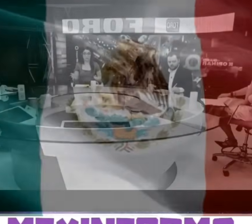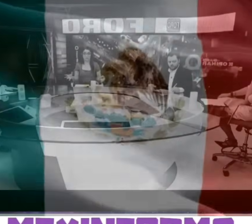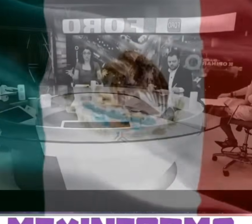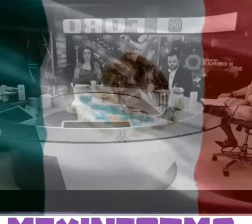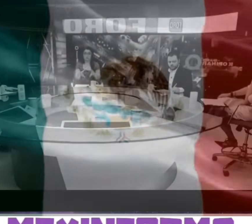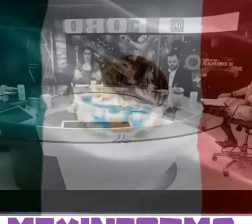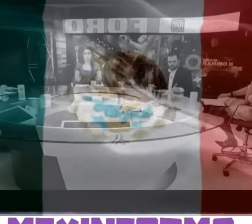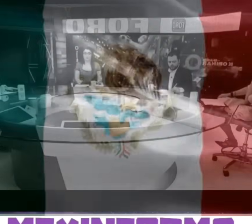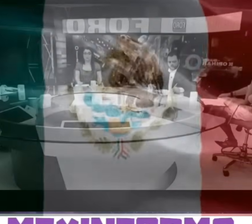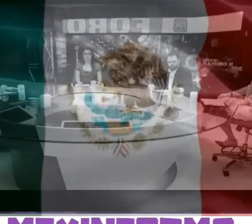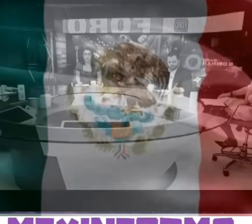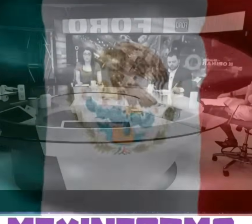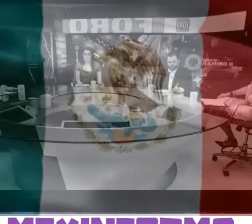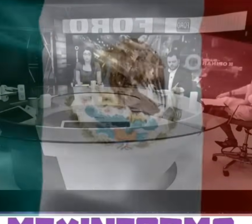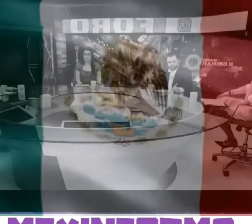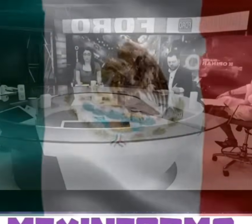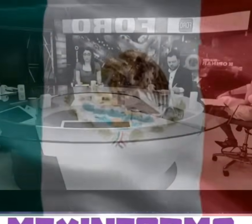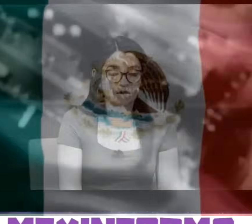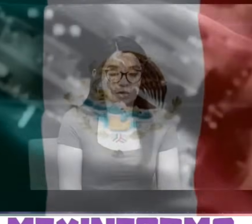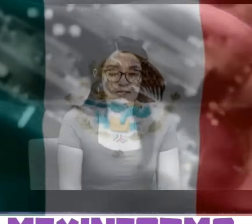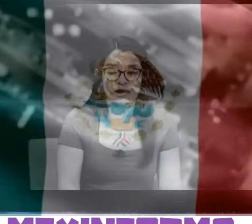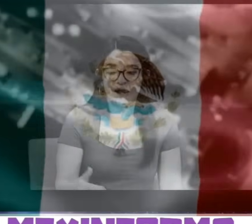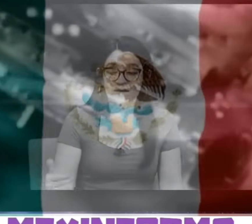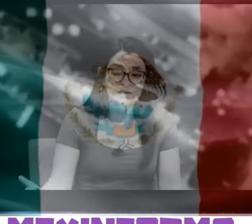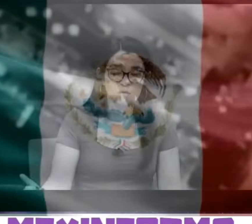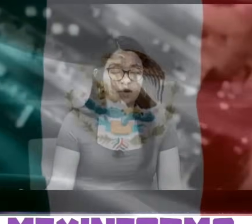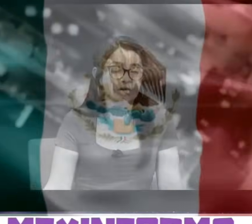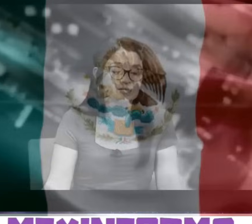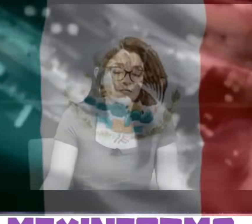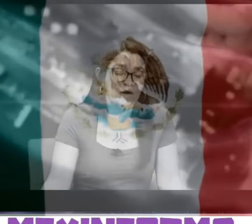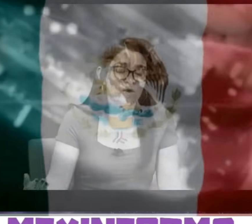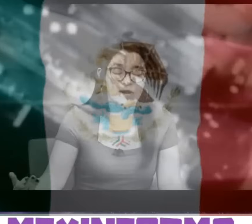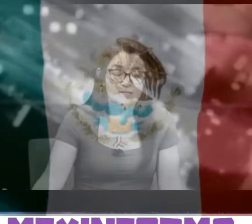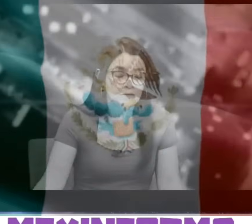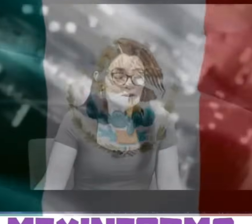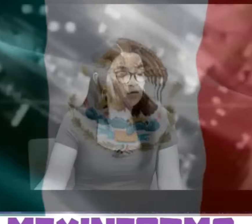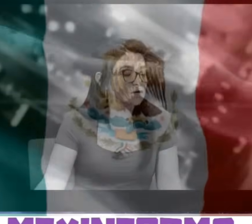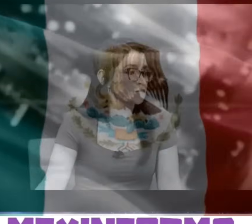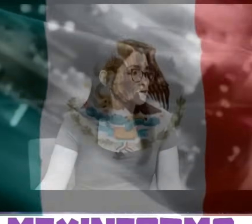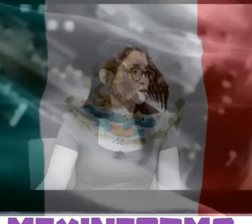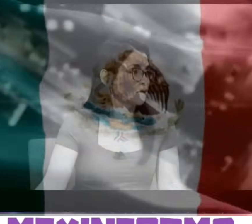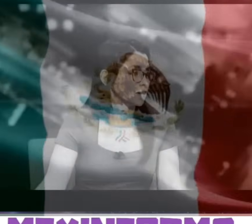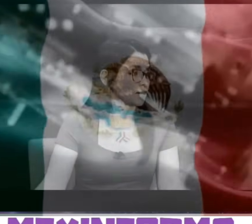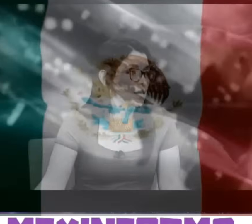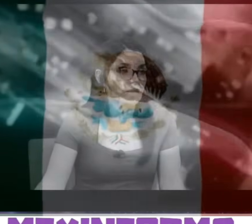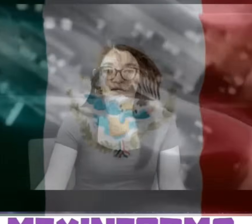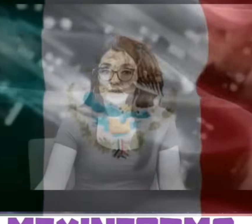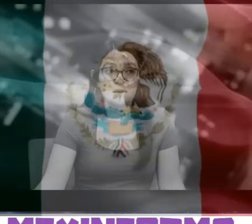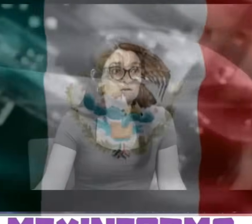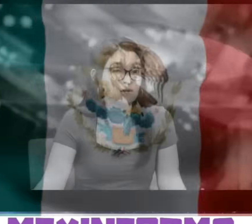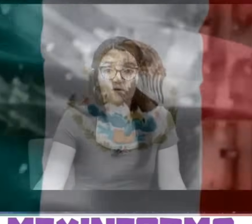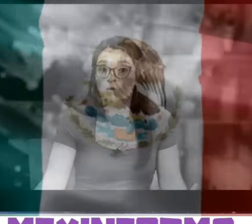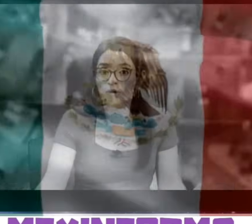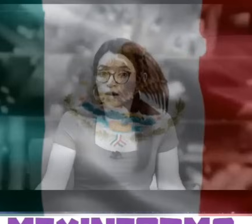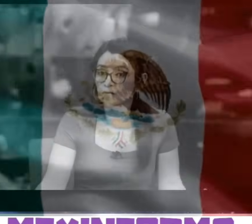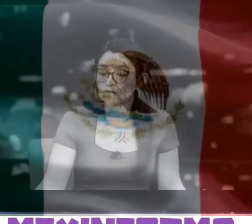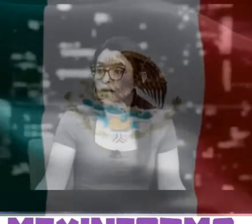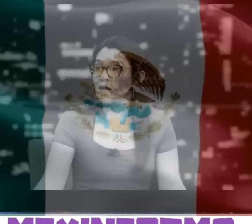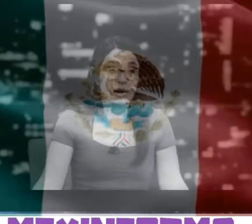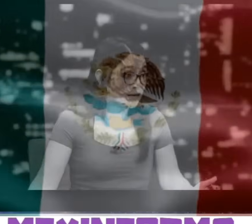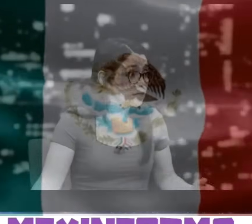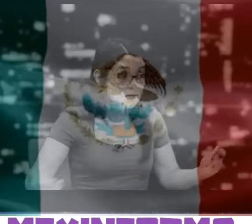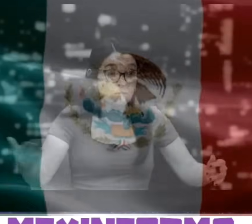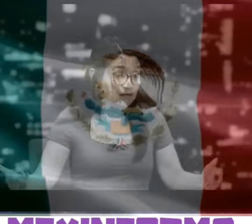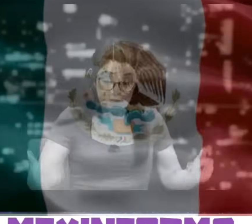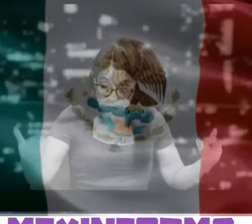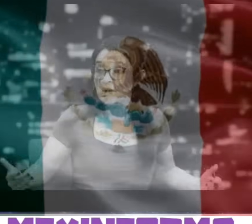sobre esta concentración de toda la ayuda a través de las Fuerzas Armadas, hay que recordar que eso fue como en las primeras horas después del huracán. Sí, sí. En que estaban los caminos bloqueados. O sea,